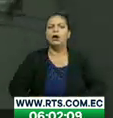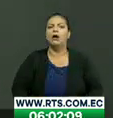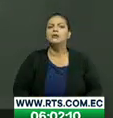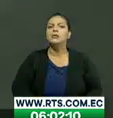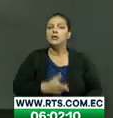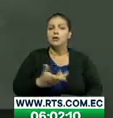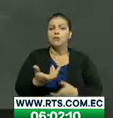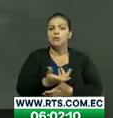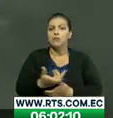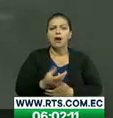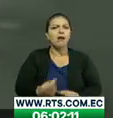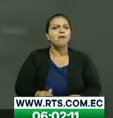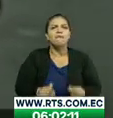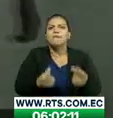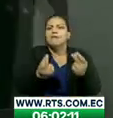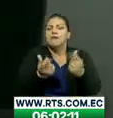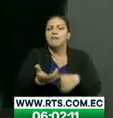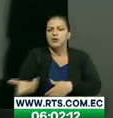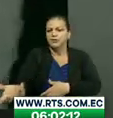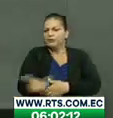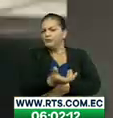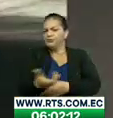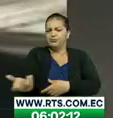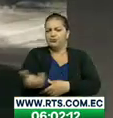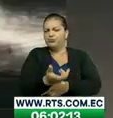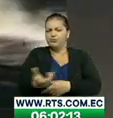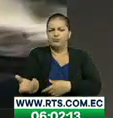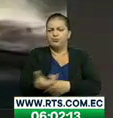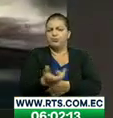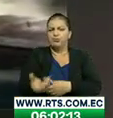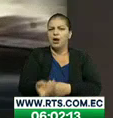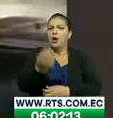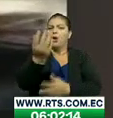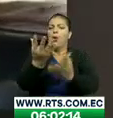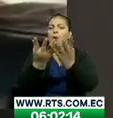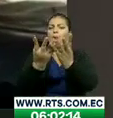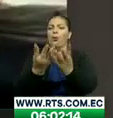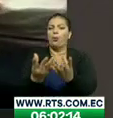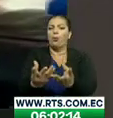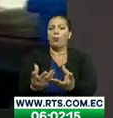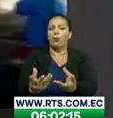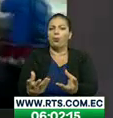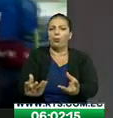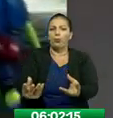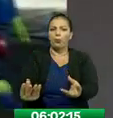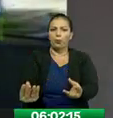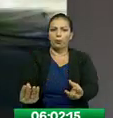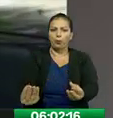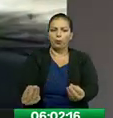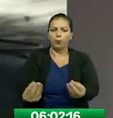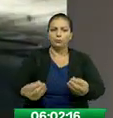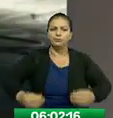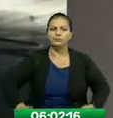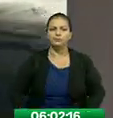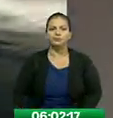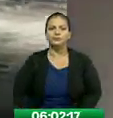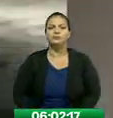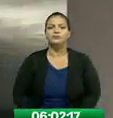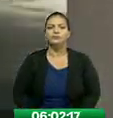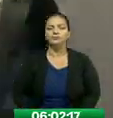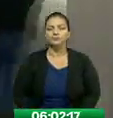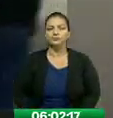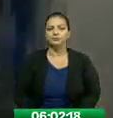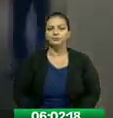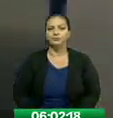controlar rápidamente este flagelo que ocurrió en el terminal terrestre de la ciudad de Guayaquil, donde en los patios